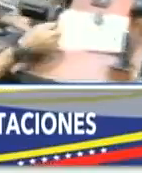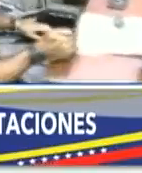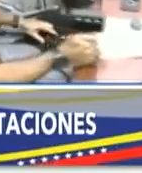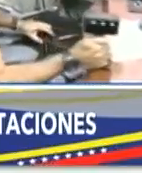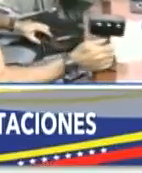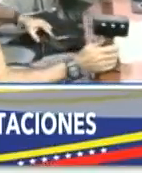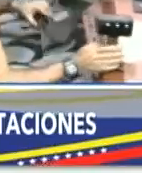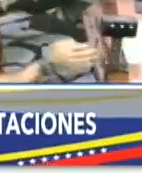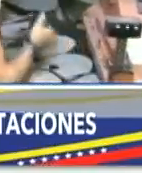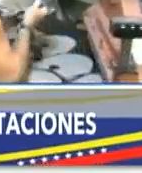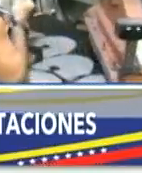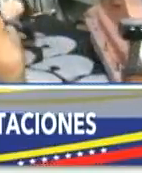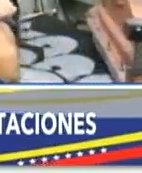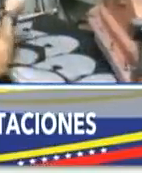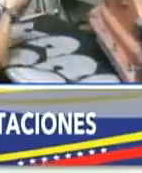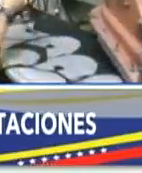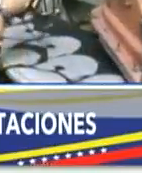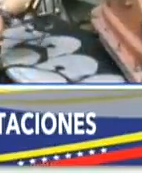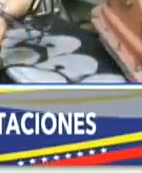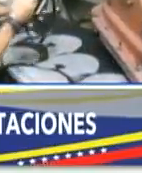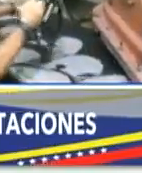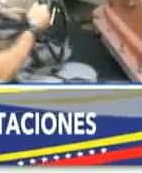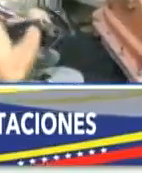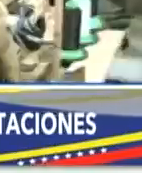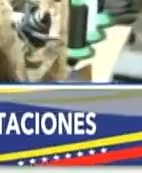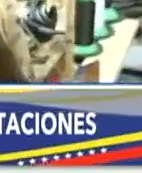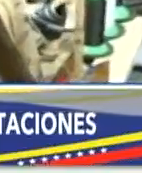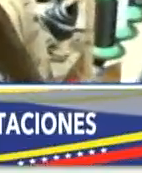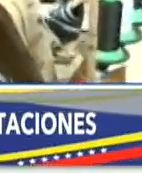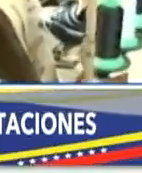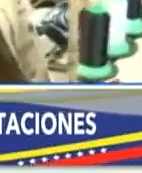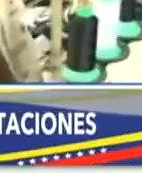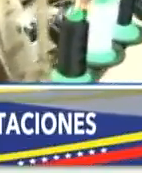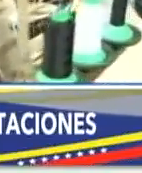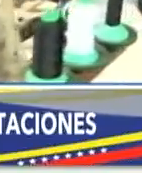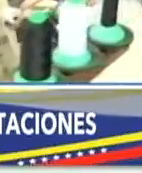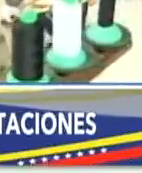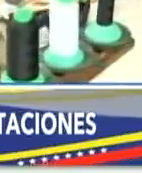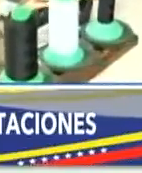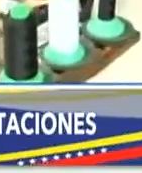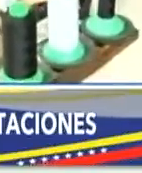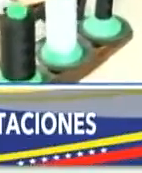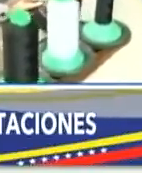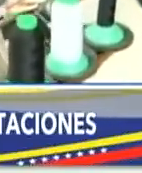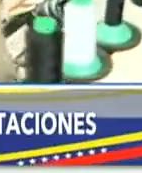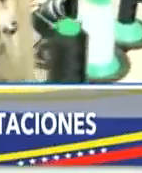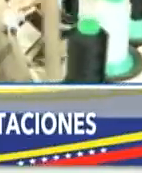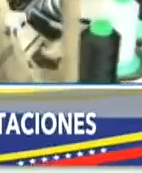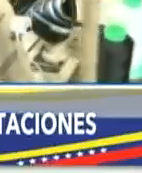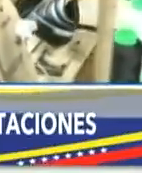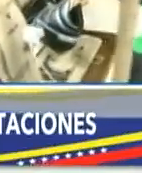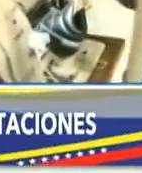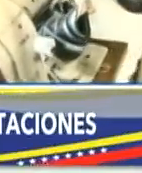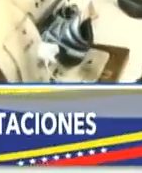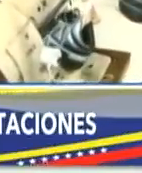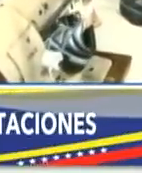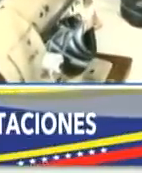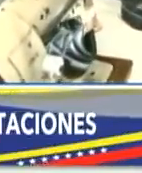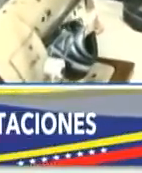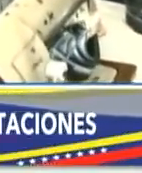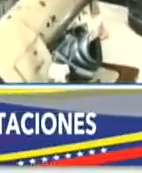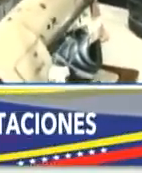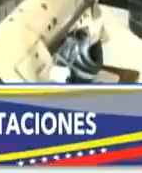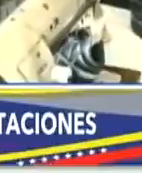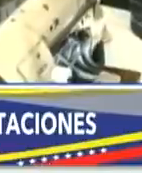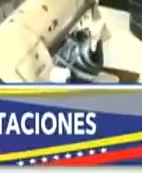PDVSA, pero también tienen líneas de producción para la exportación, ya certificada. ¿Y qué logramos